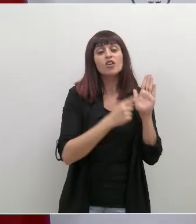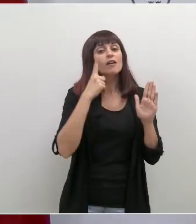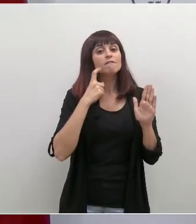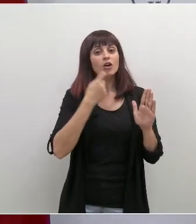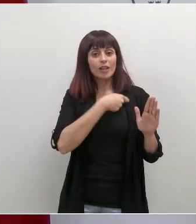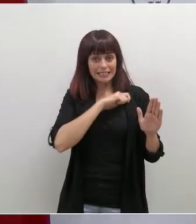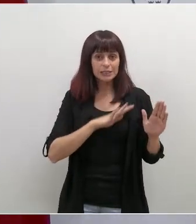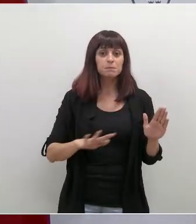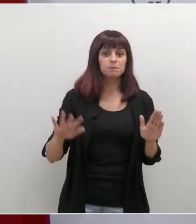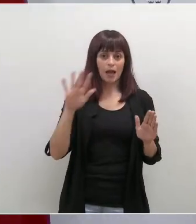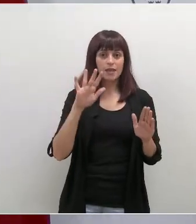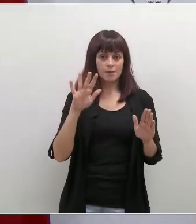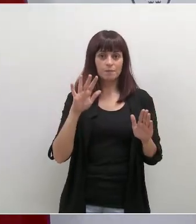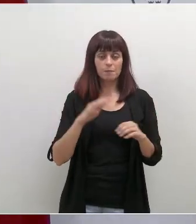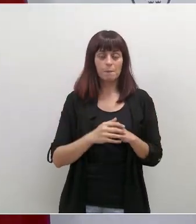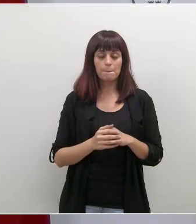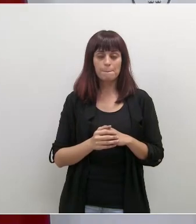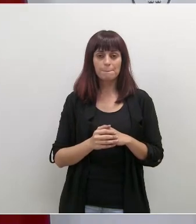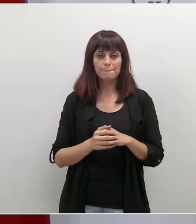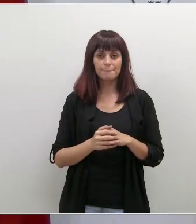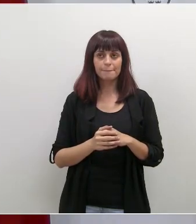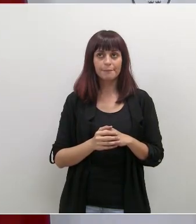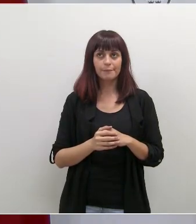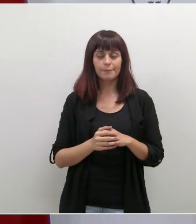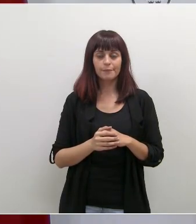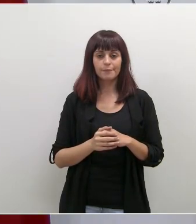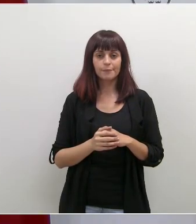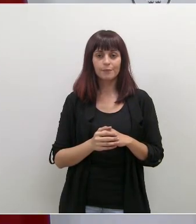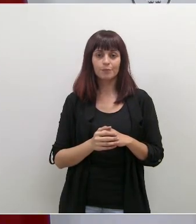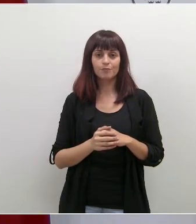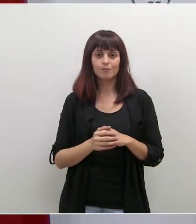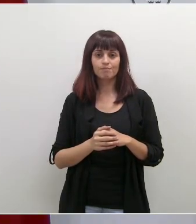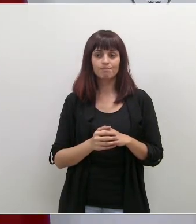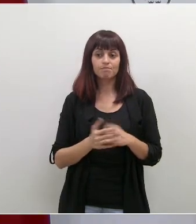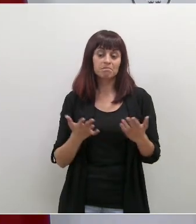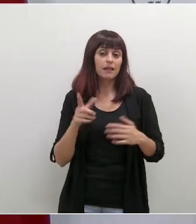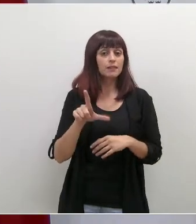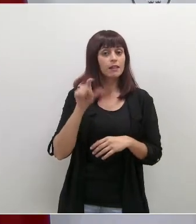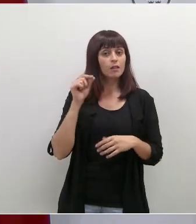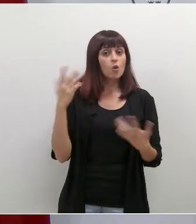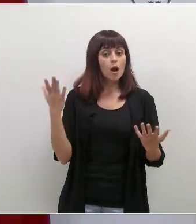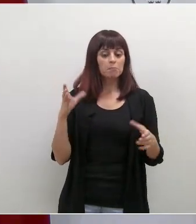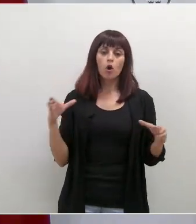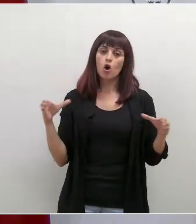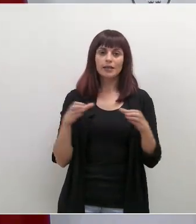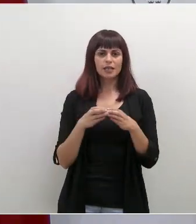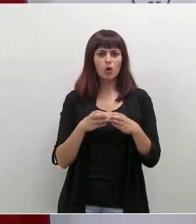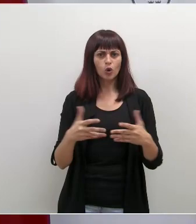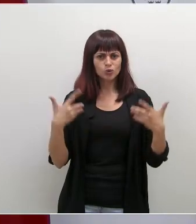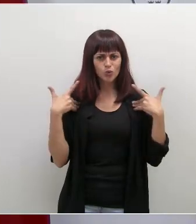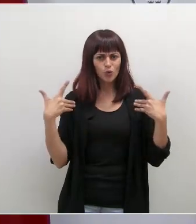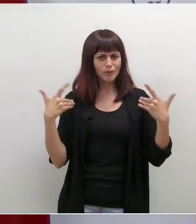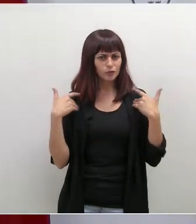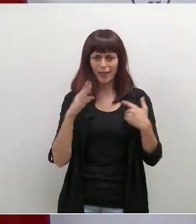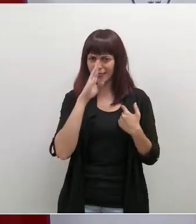el gobernador del Banco de España, nos hemos decantado por un colectivo que está sufriendo de forma